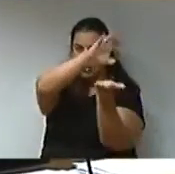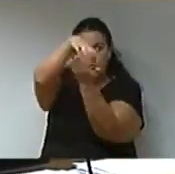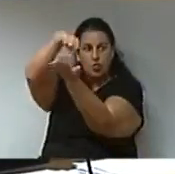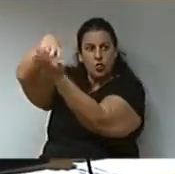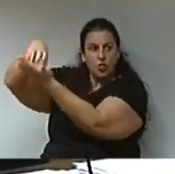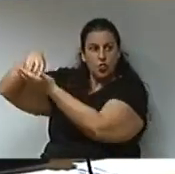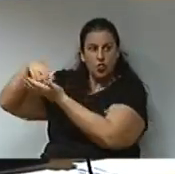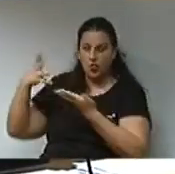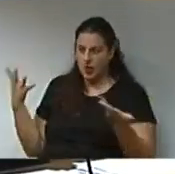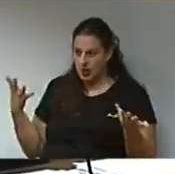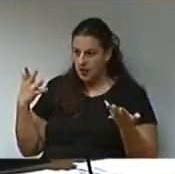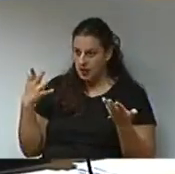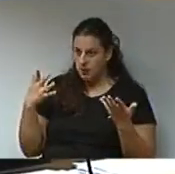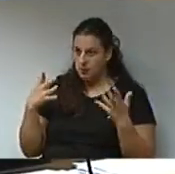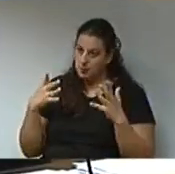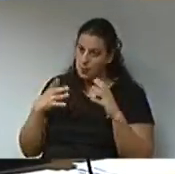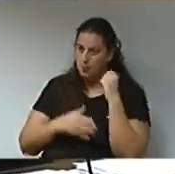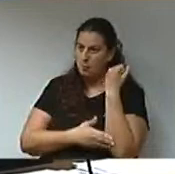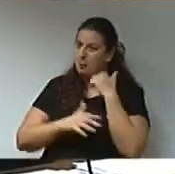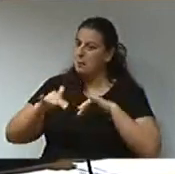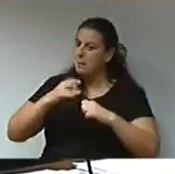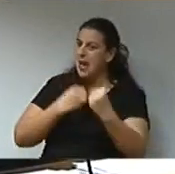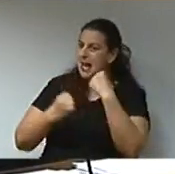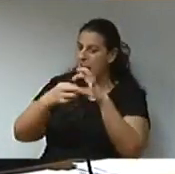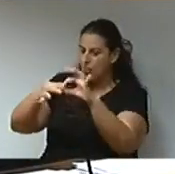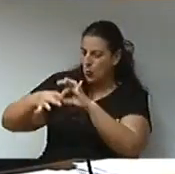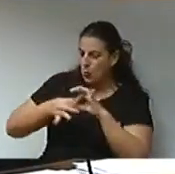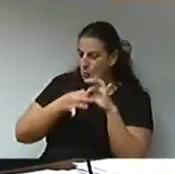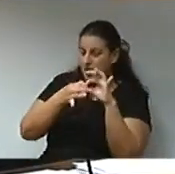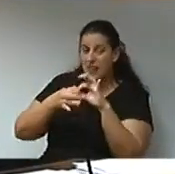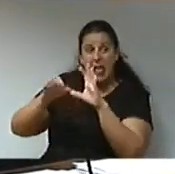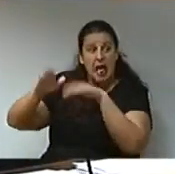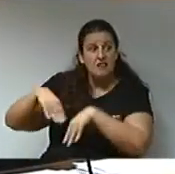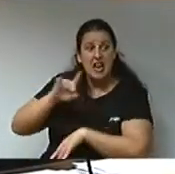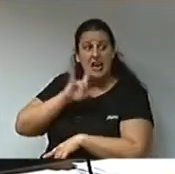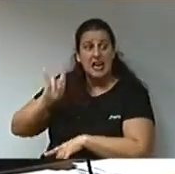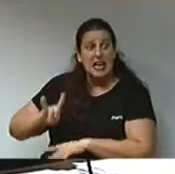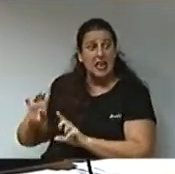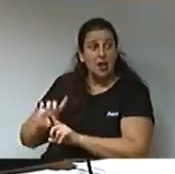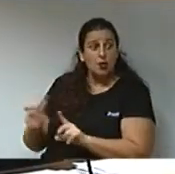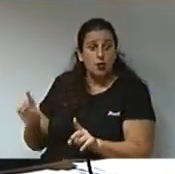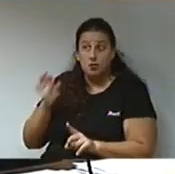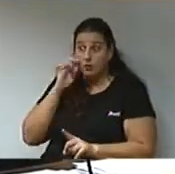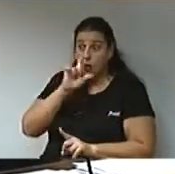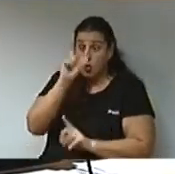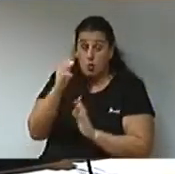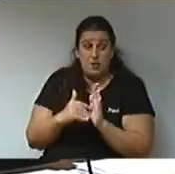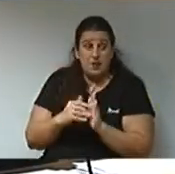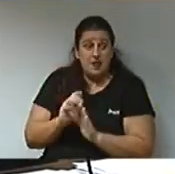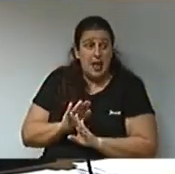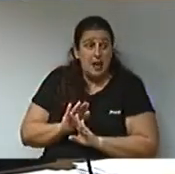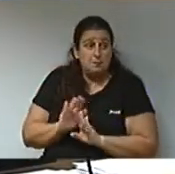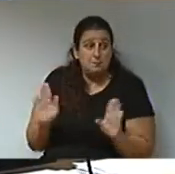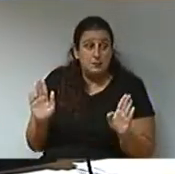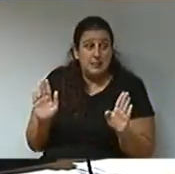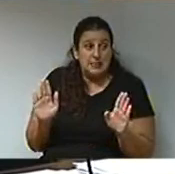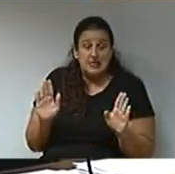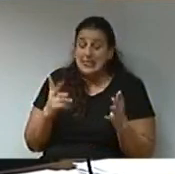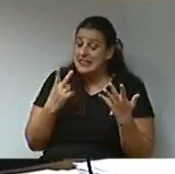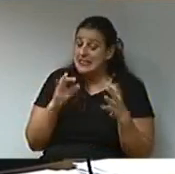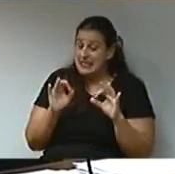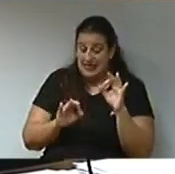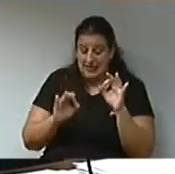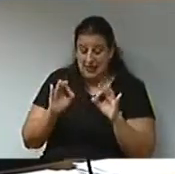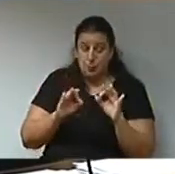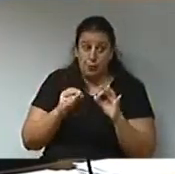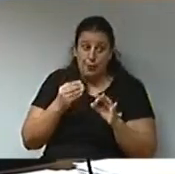la unidad del mercado acaba en lo energético. Y ya no es por la Comunidad Valenciana, que solo somos capaces hasta este momento de producir el 70%